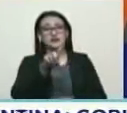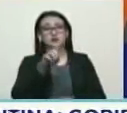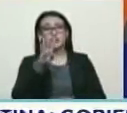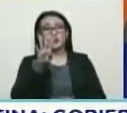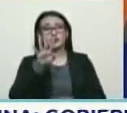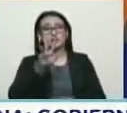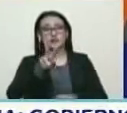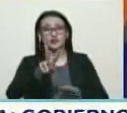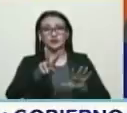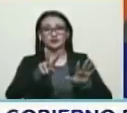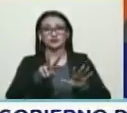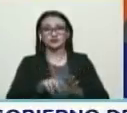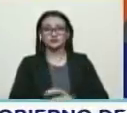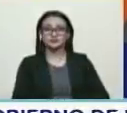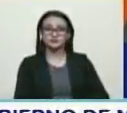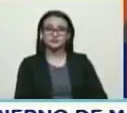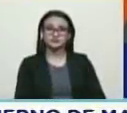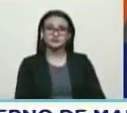17.142.